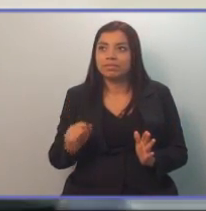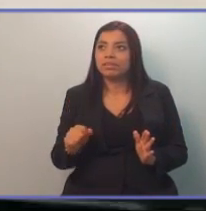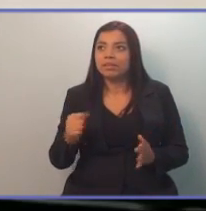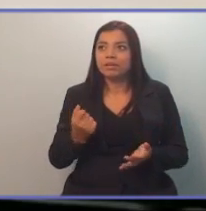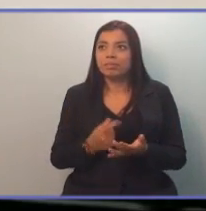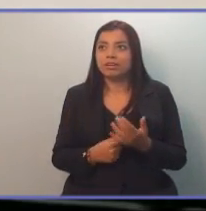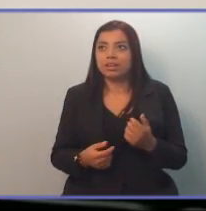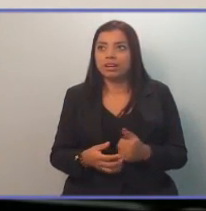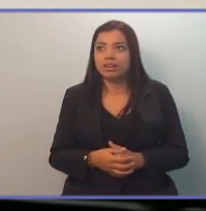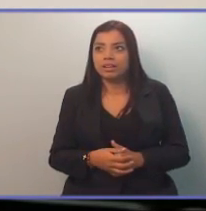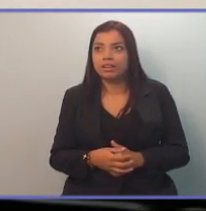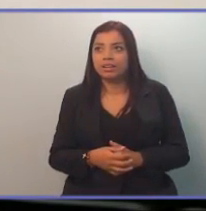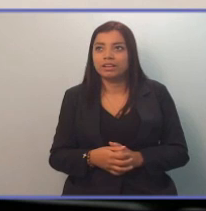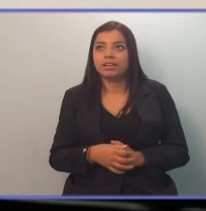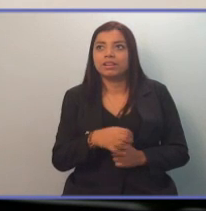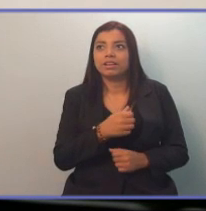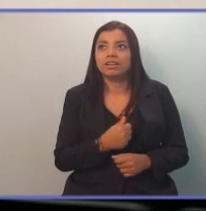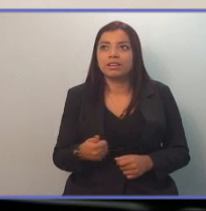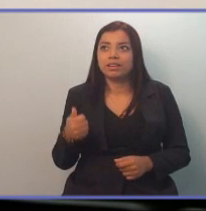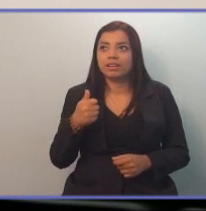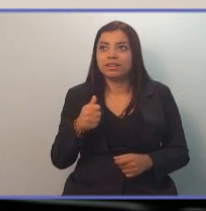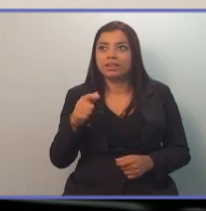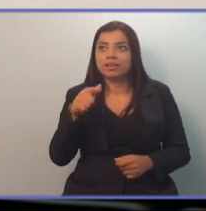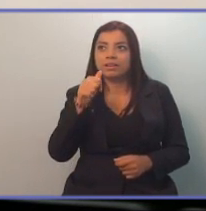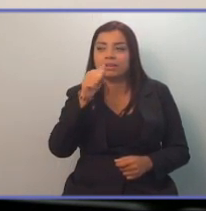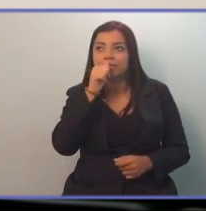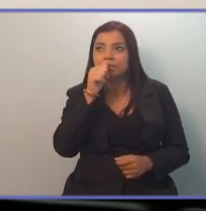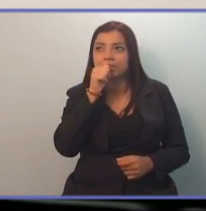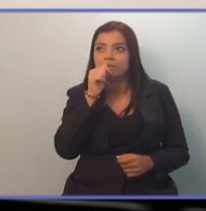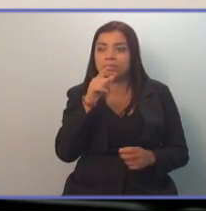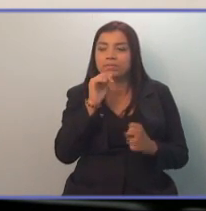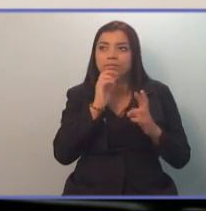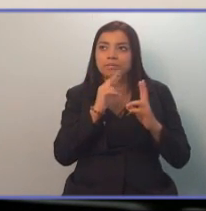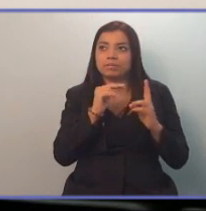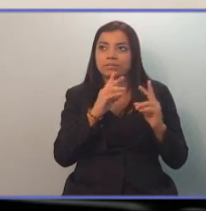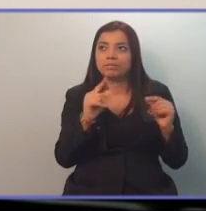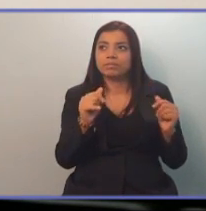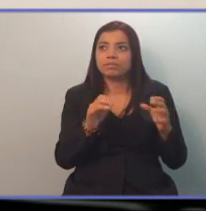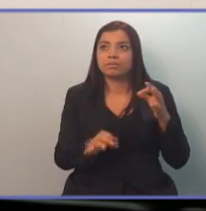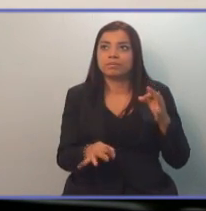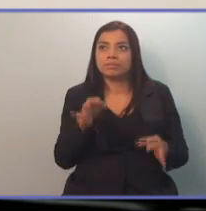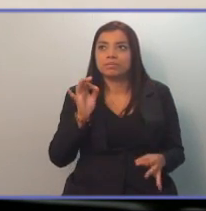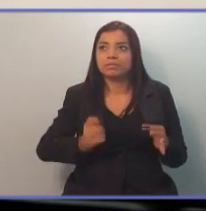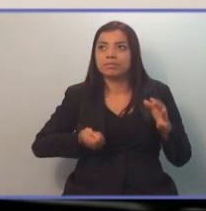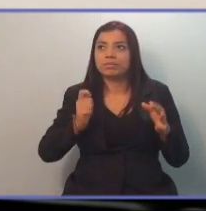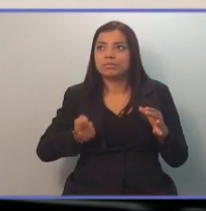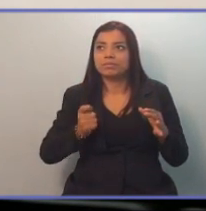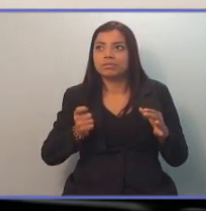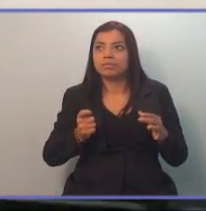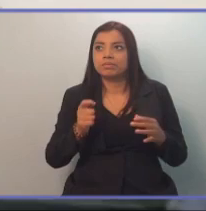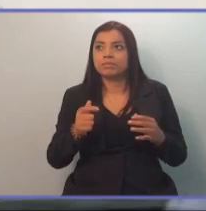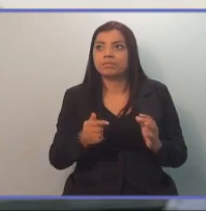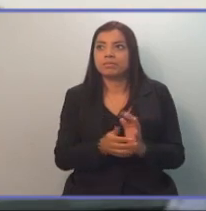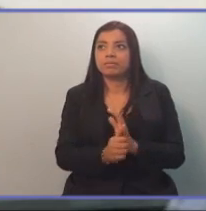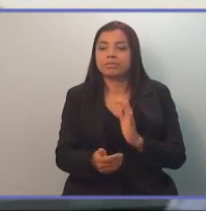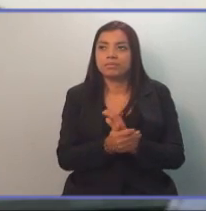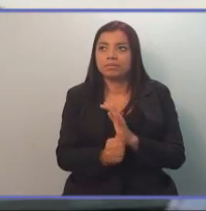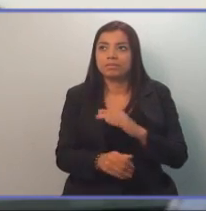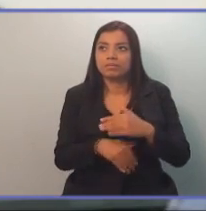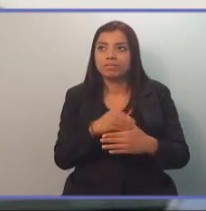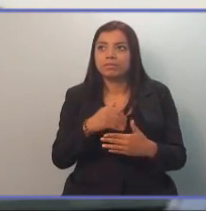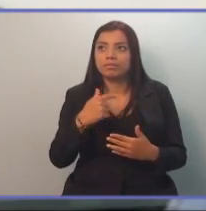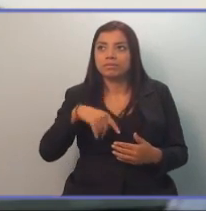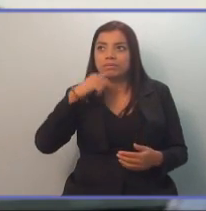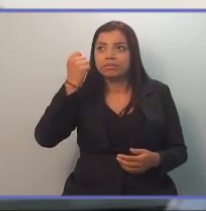un espacio para la discrecionalidad en las resoluciones de los jueces, así como su capacidad de interpretación